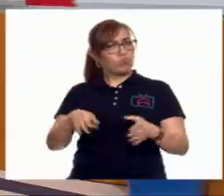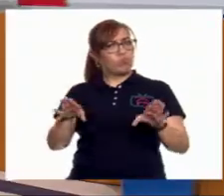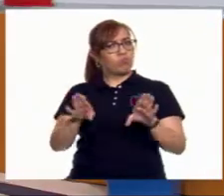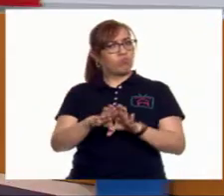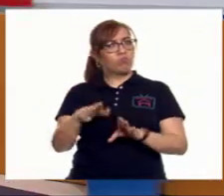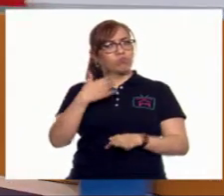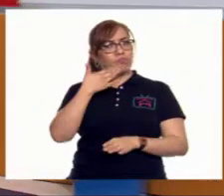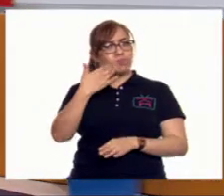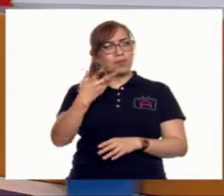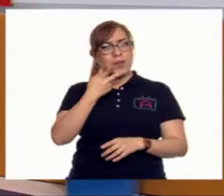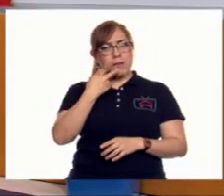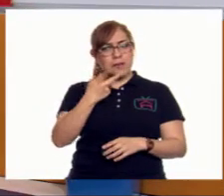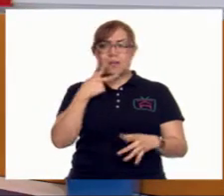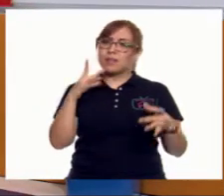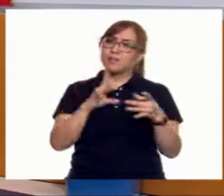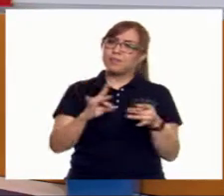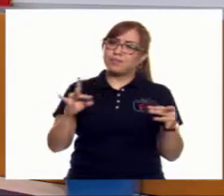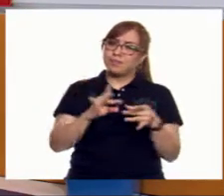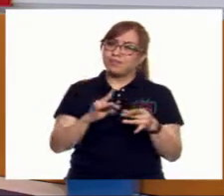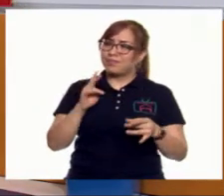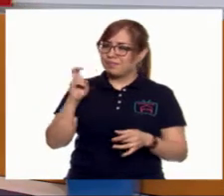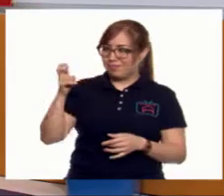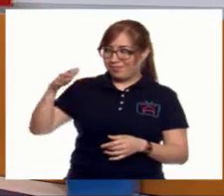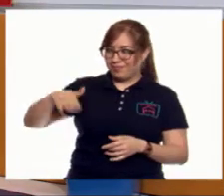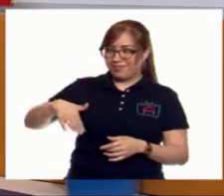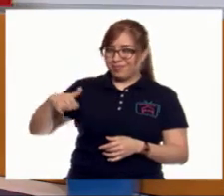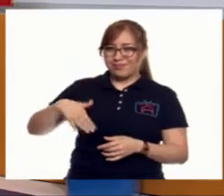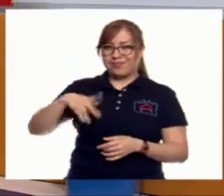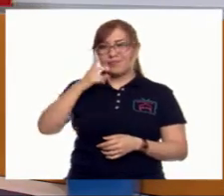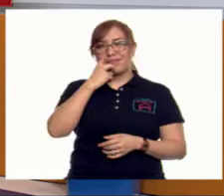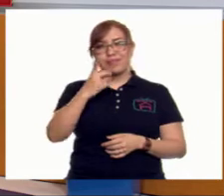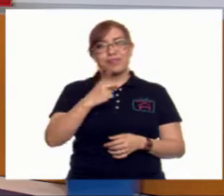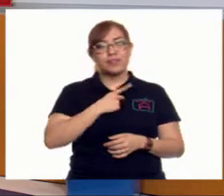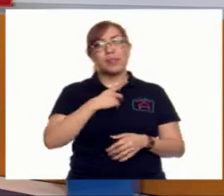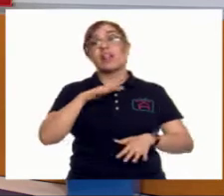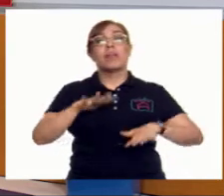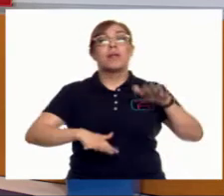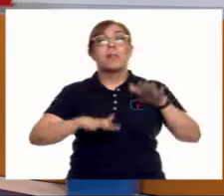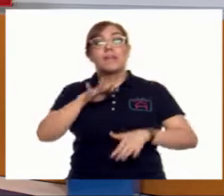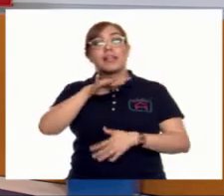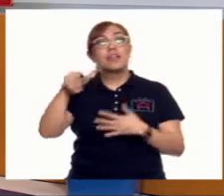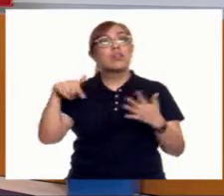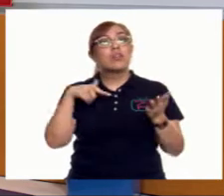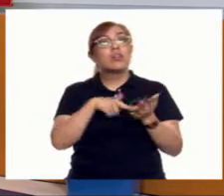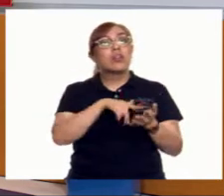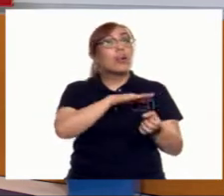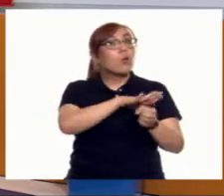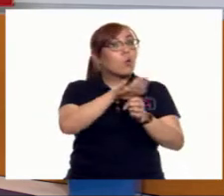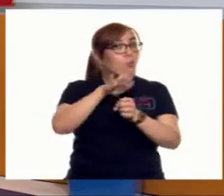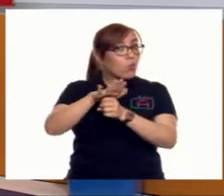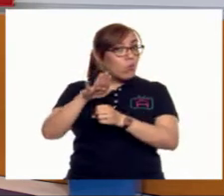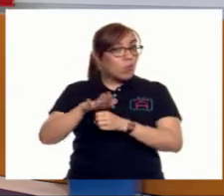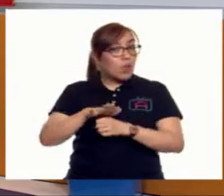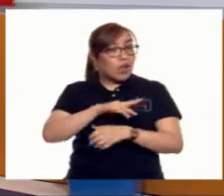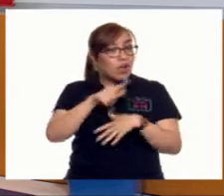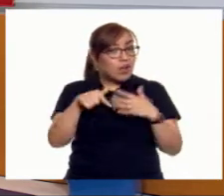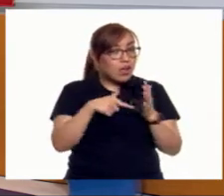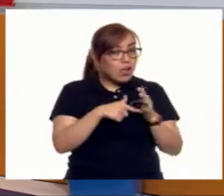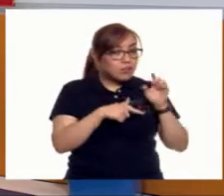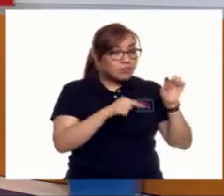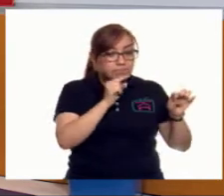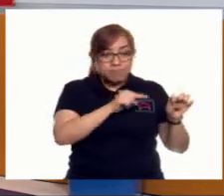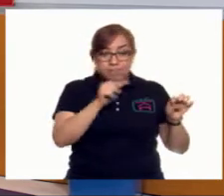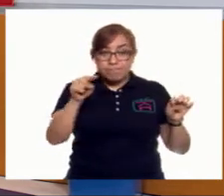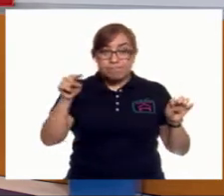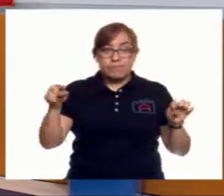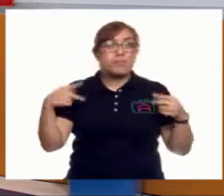la conclusión a la que llegamos con lo que tú mencionaste es que depende del lugar donde estemos. Las personas a quien se